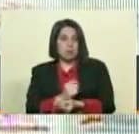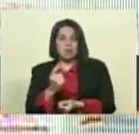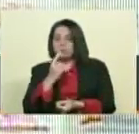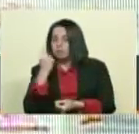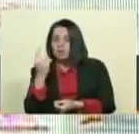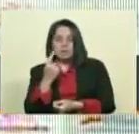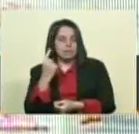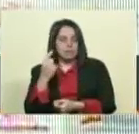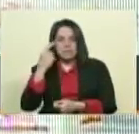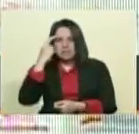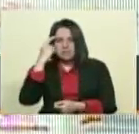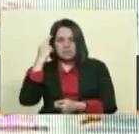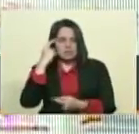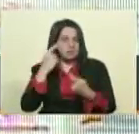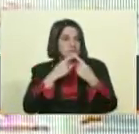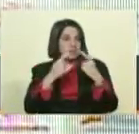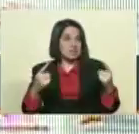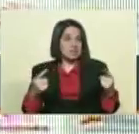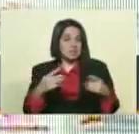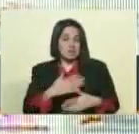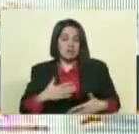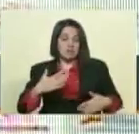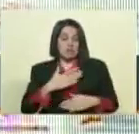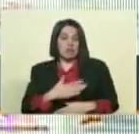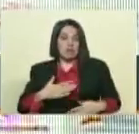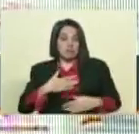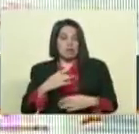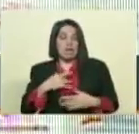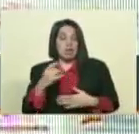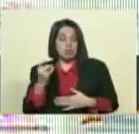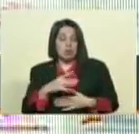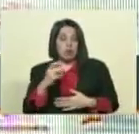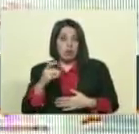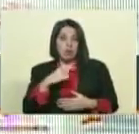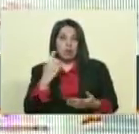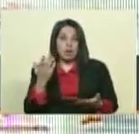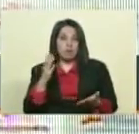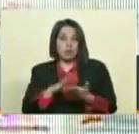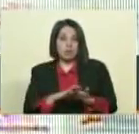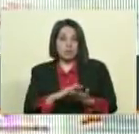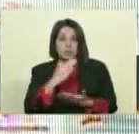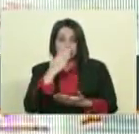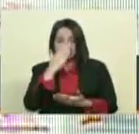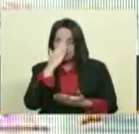saben la diferencia, sino que disfrutan el dolor y la muerte. Y